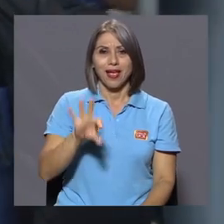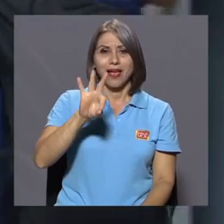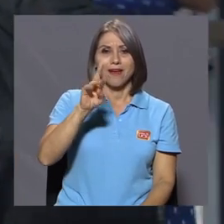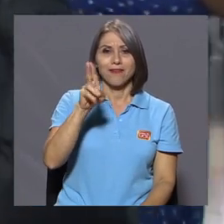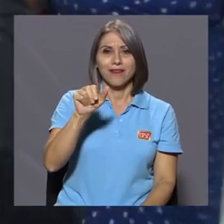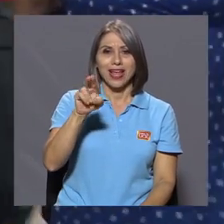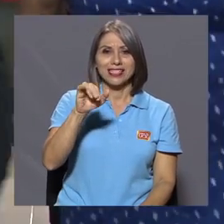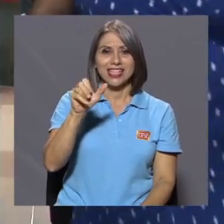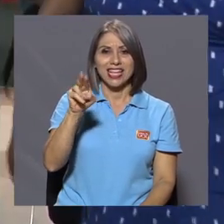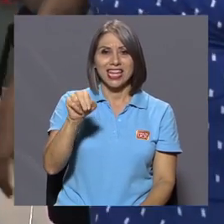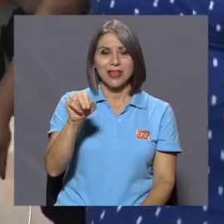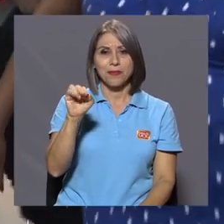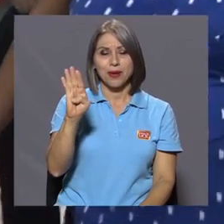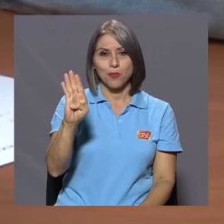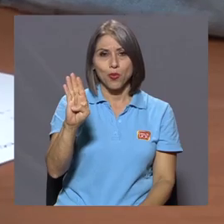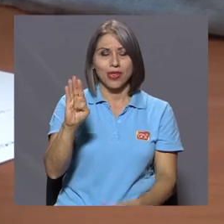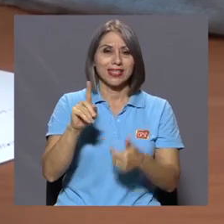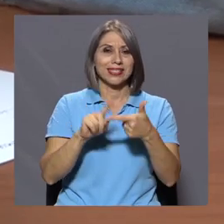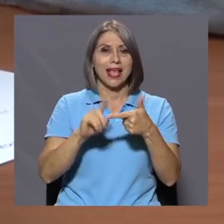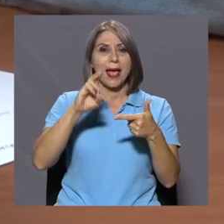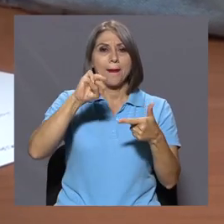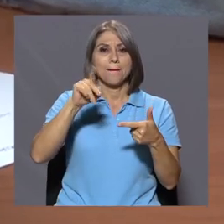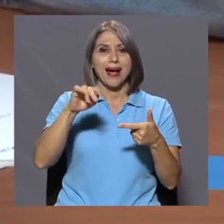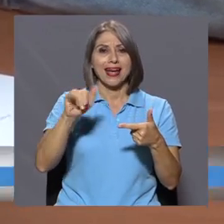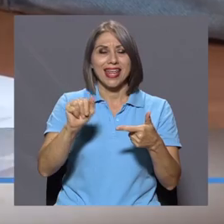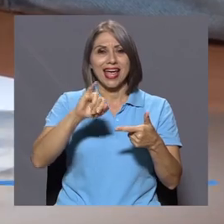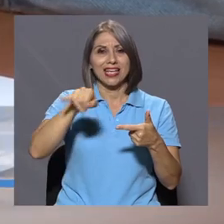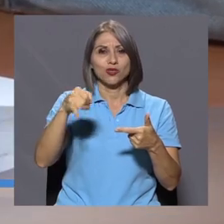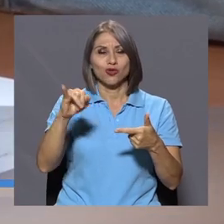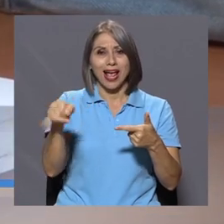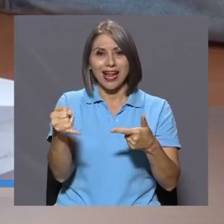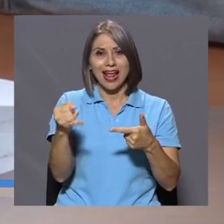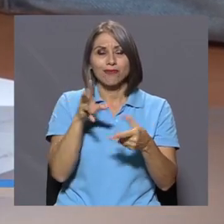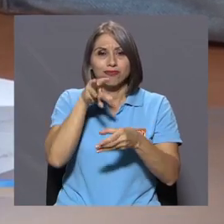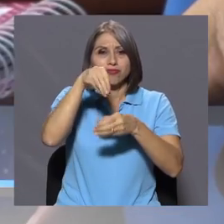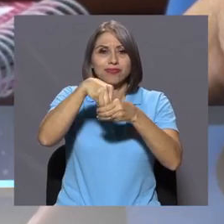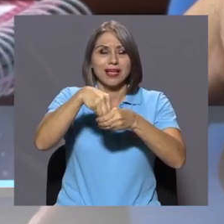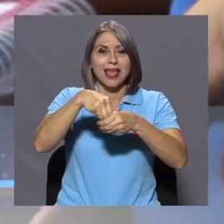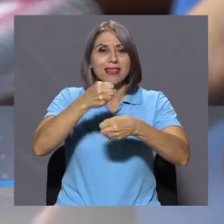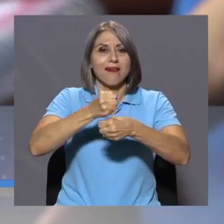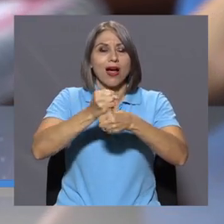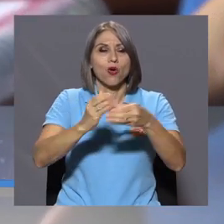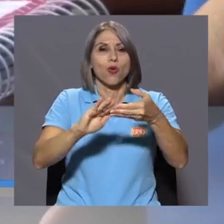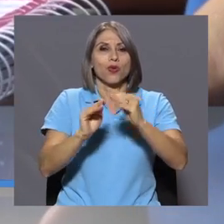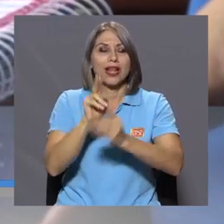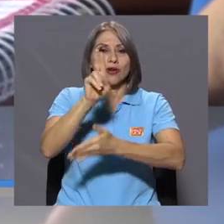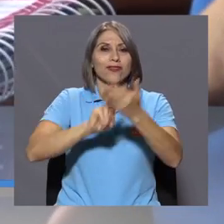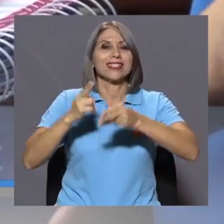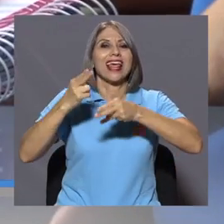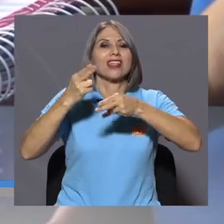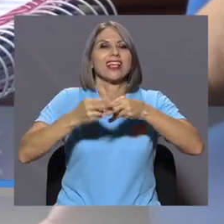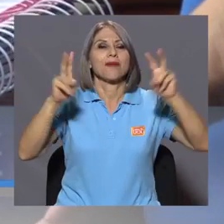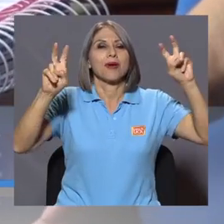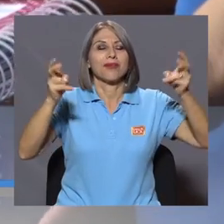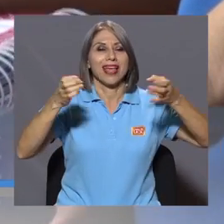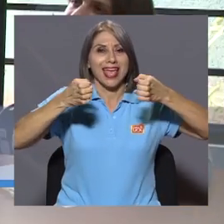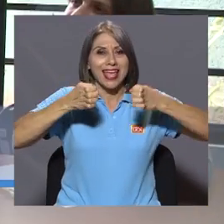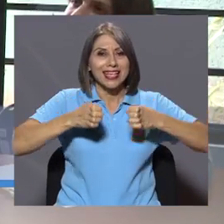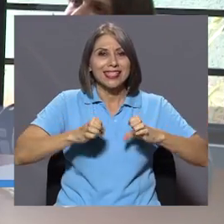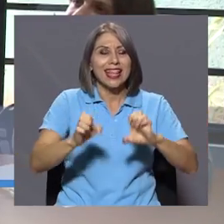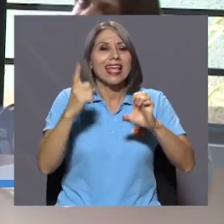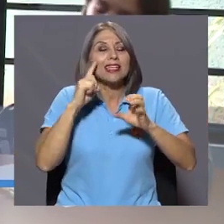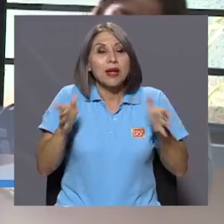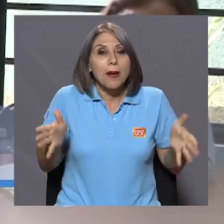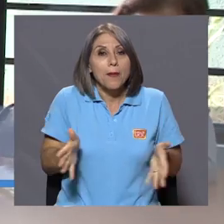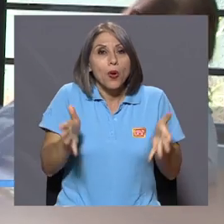Francini Bermúdez y María Jesús Jara forman parte del trabajo comunal universitario llamado Estrategias para la promoción de